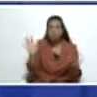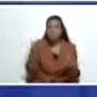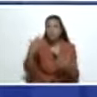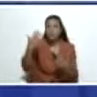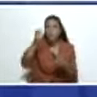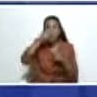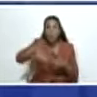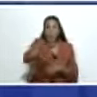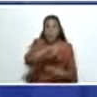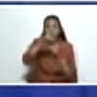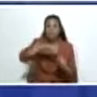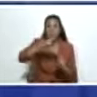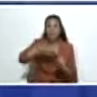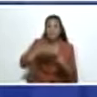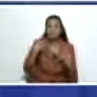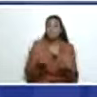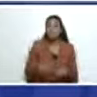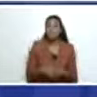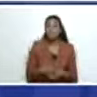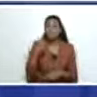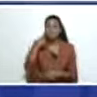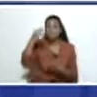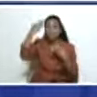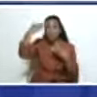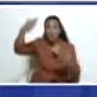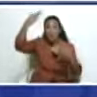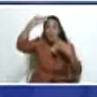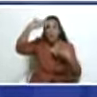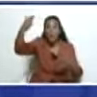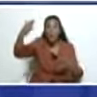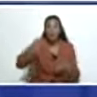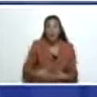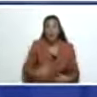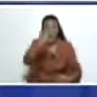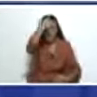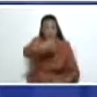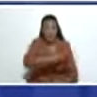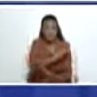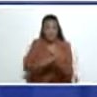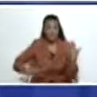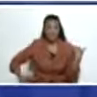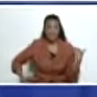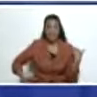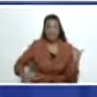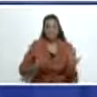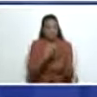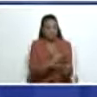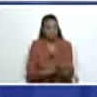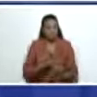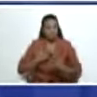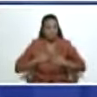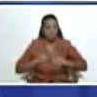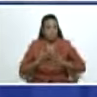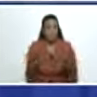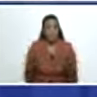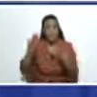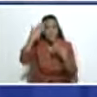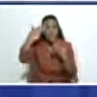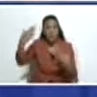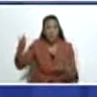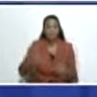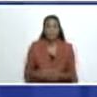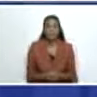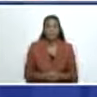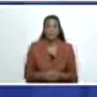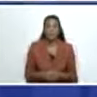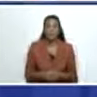tachirense. Pueblo del Táchira. Aquí está el presidente con sangre tachirense. Mi sangre viene de